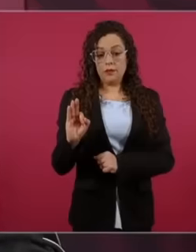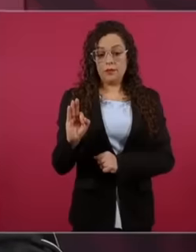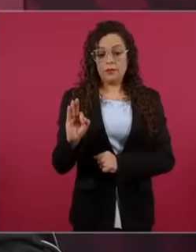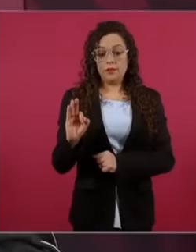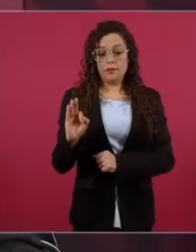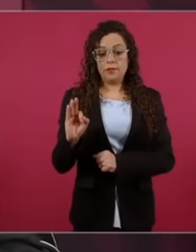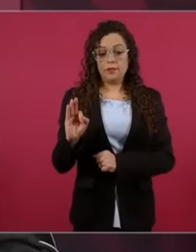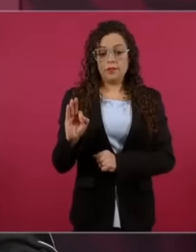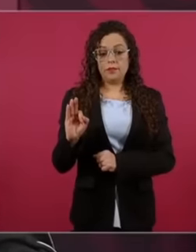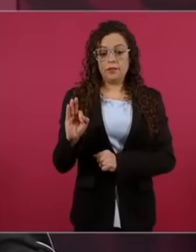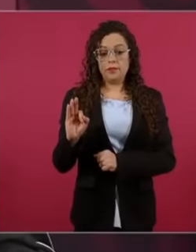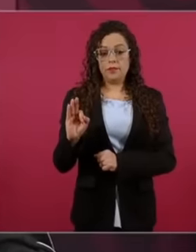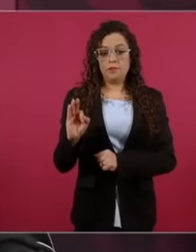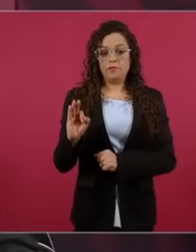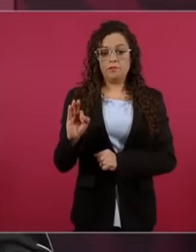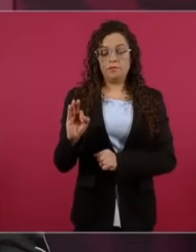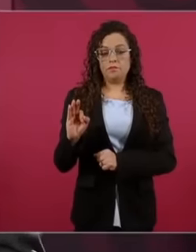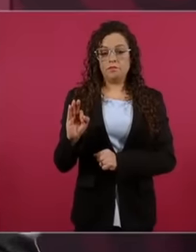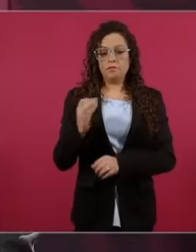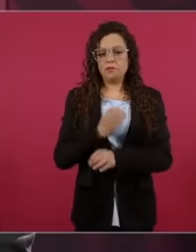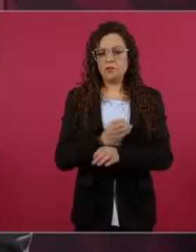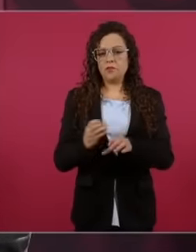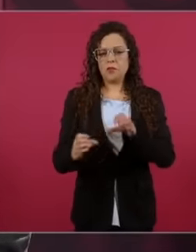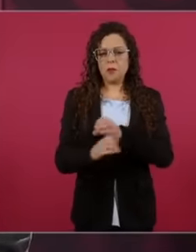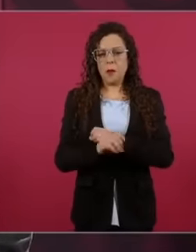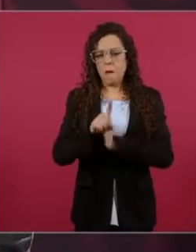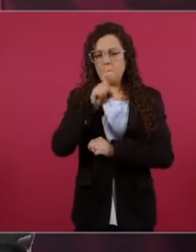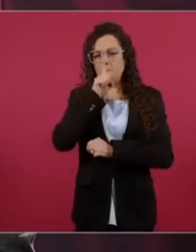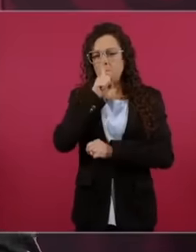en el anonimato,